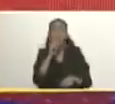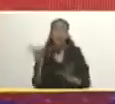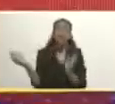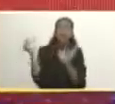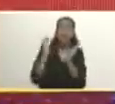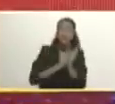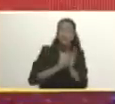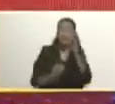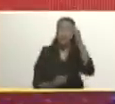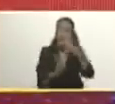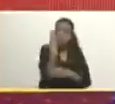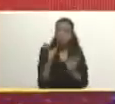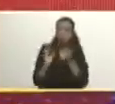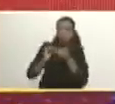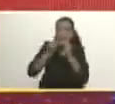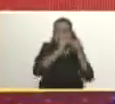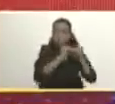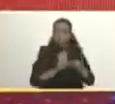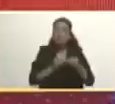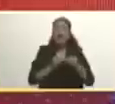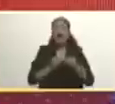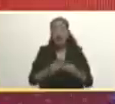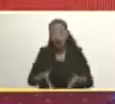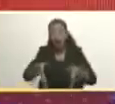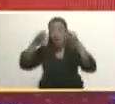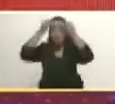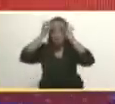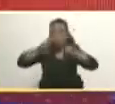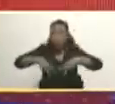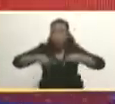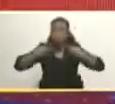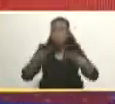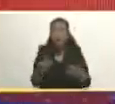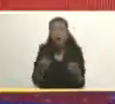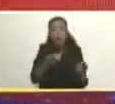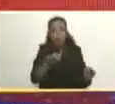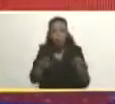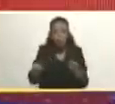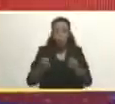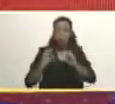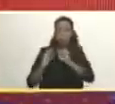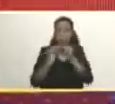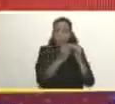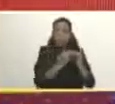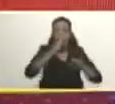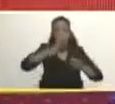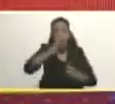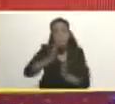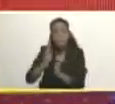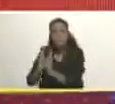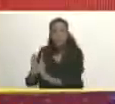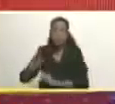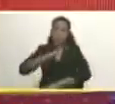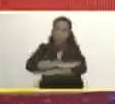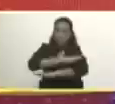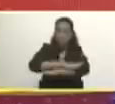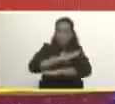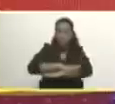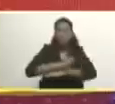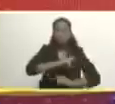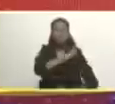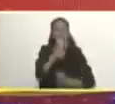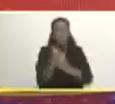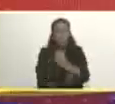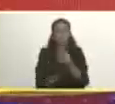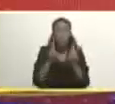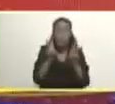Bolivariana, reestructura su doctrina en las operaciones destinadas al control y mantenimiento del orden público, se fortalece con